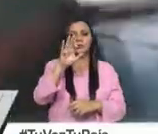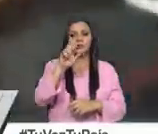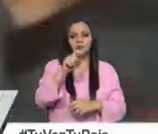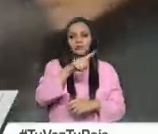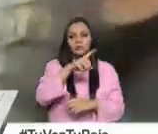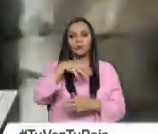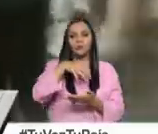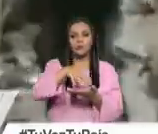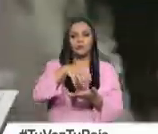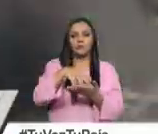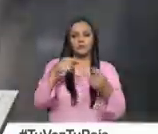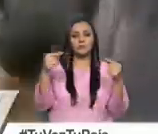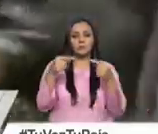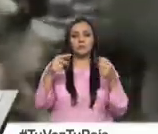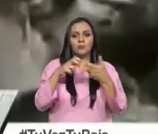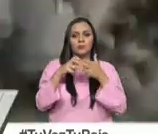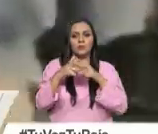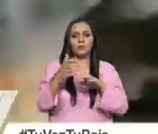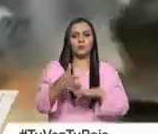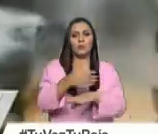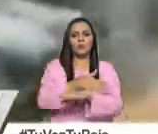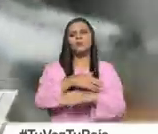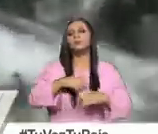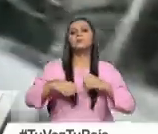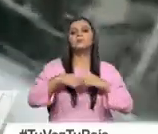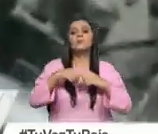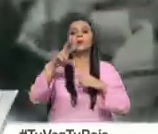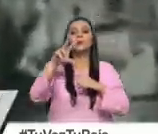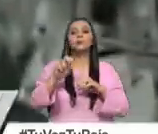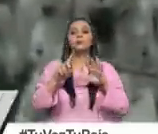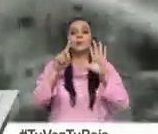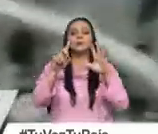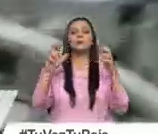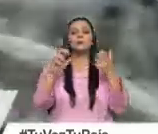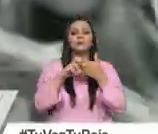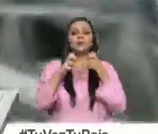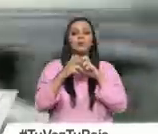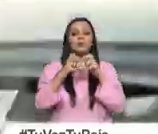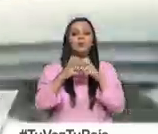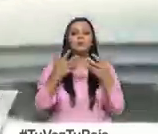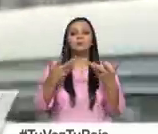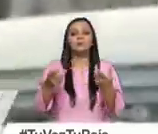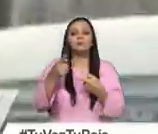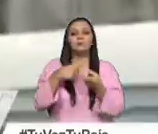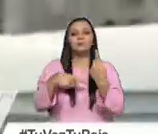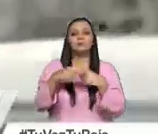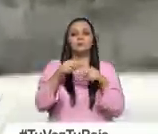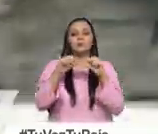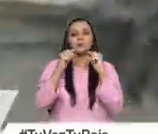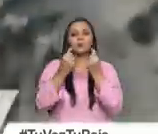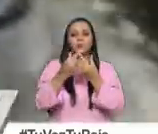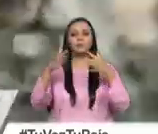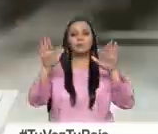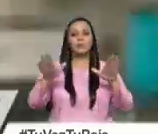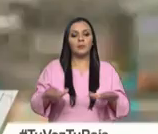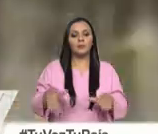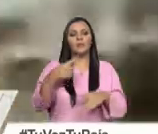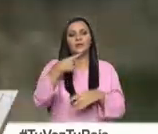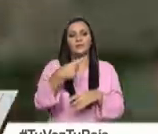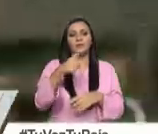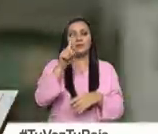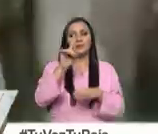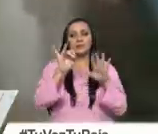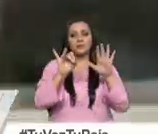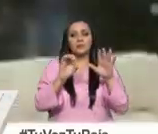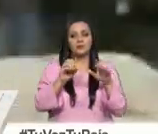provincia de Latakia ya había sido golpeada en mayo de 2016 por atentados reivindicados por el grupo Estado Islámico, que dejaron más de